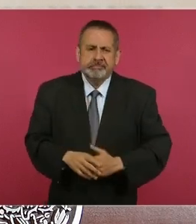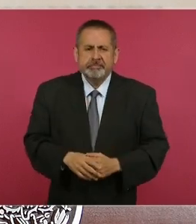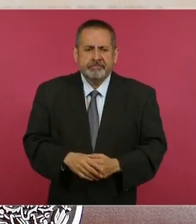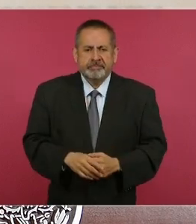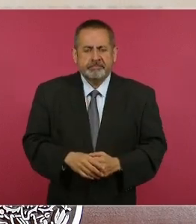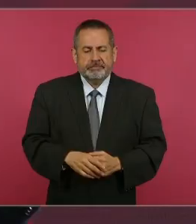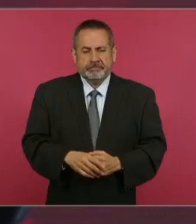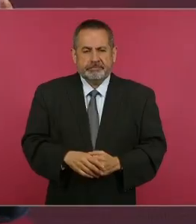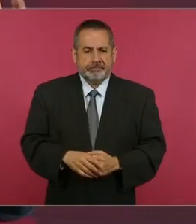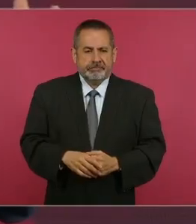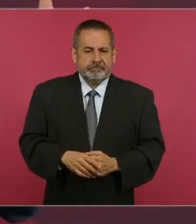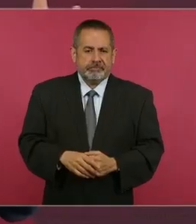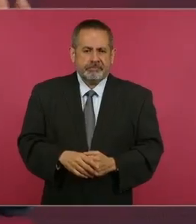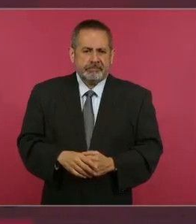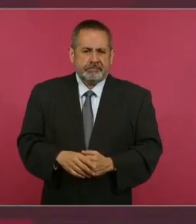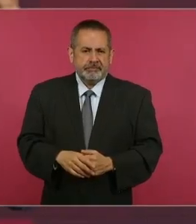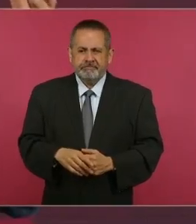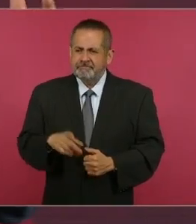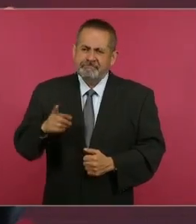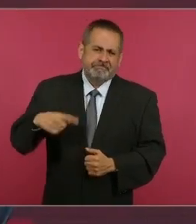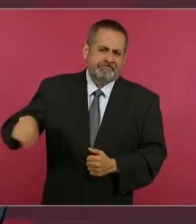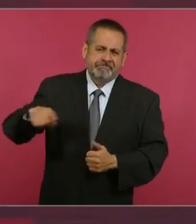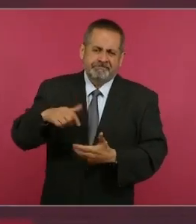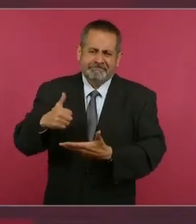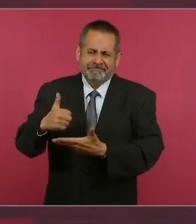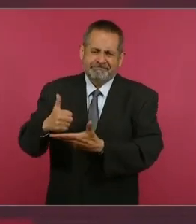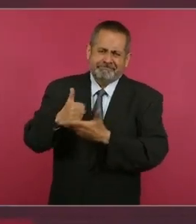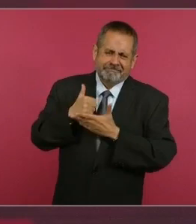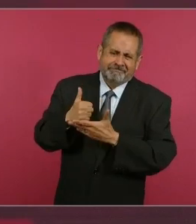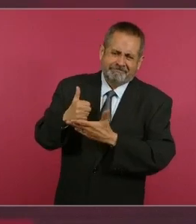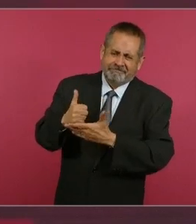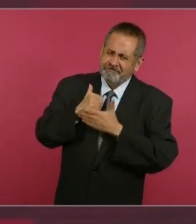y nos están ayudando muchísimo,